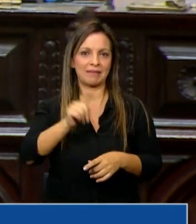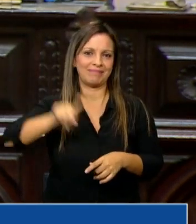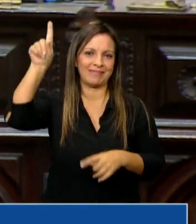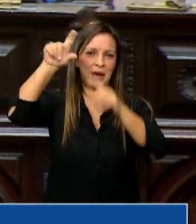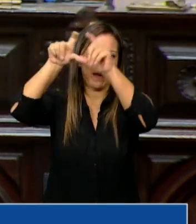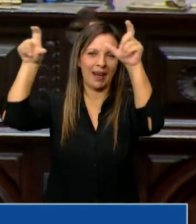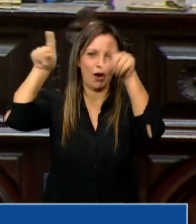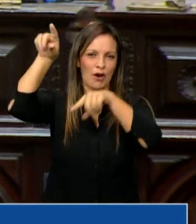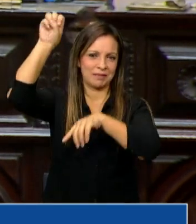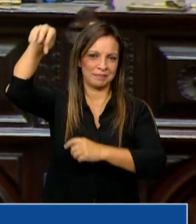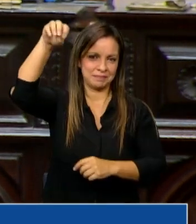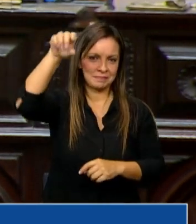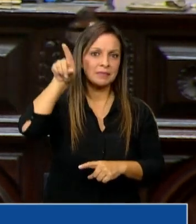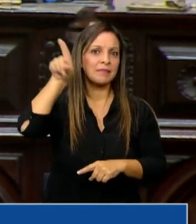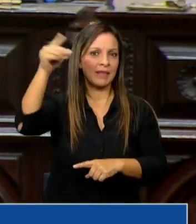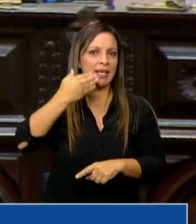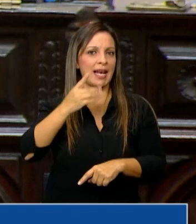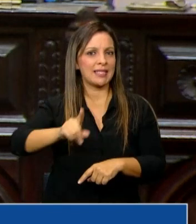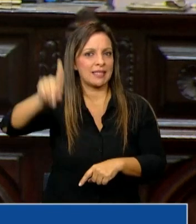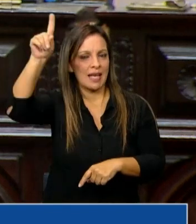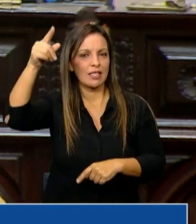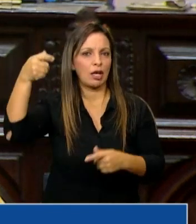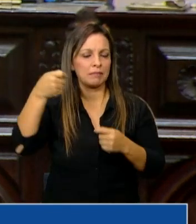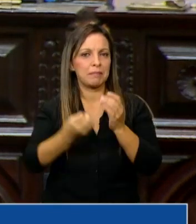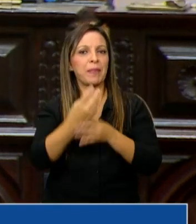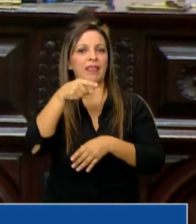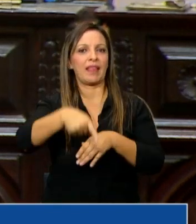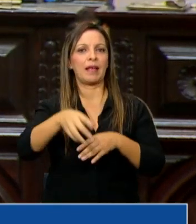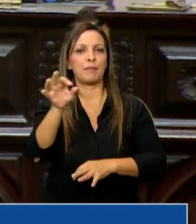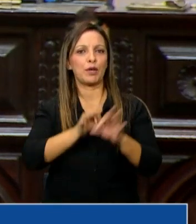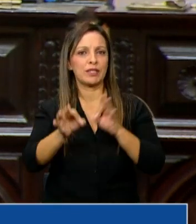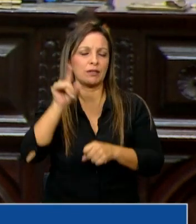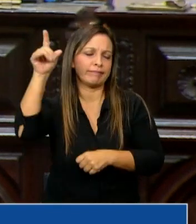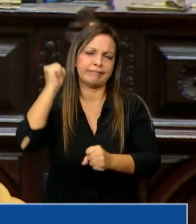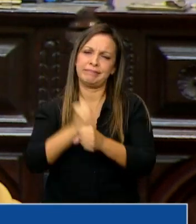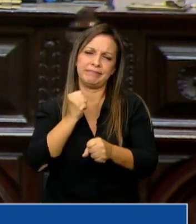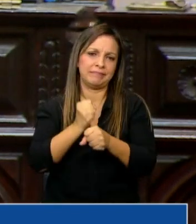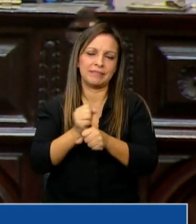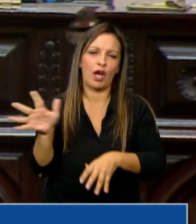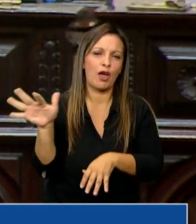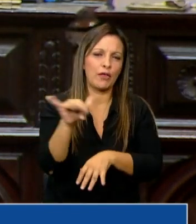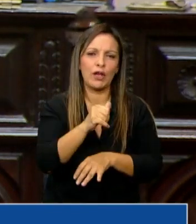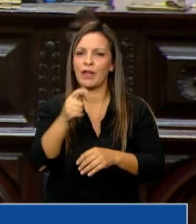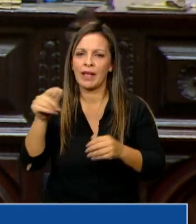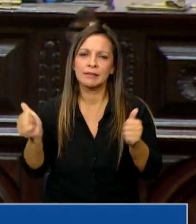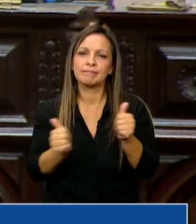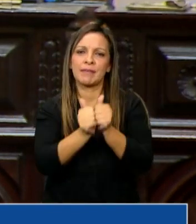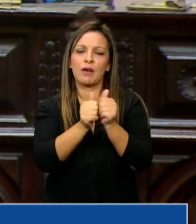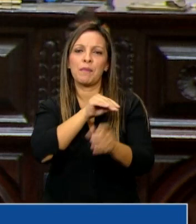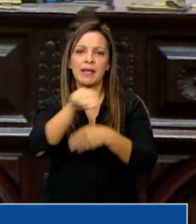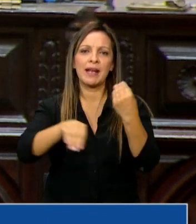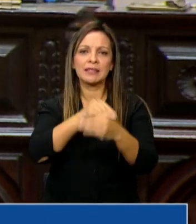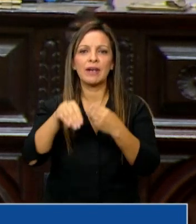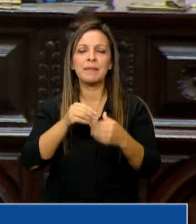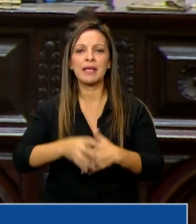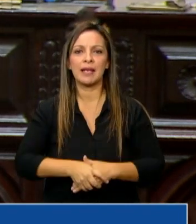el balcón, que son quienes impulsaron el proyecto y quienes trabajan incansablemente todos los días en acompañar a las familias que